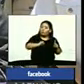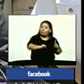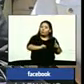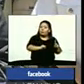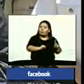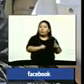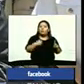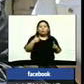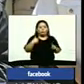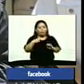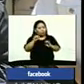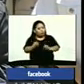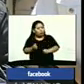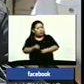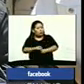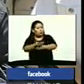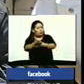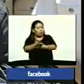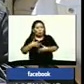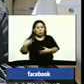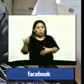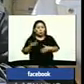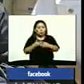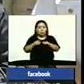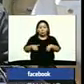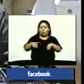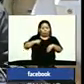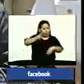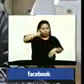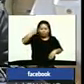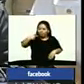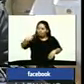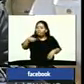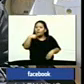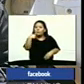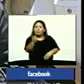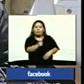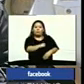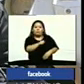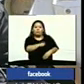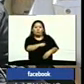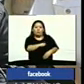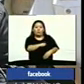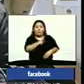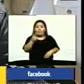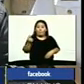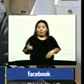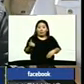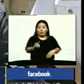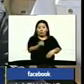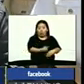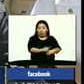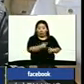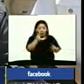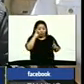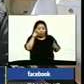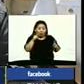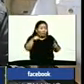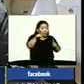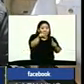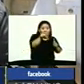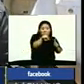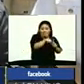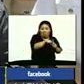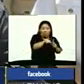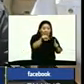Lo que sí les puedo decir es que no vamos a parar de buscar a los culpables. Las personas que se meten con un niño son peor que